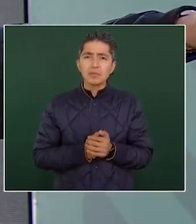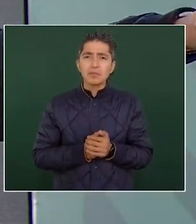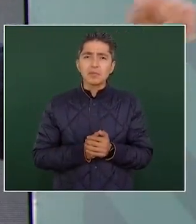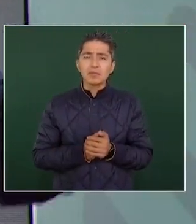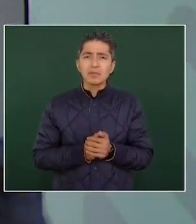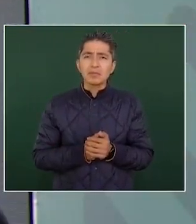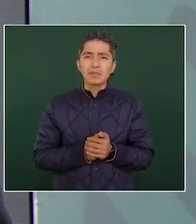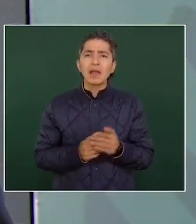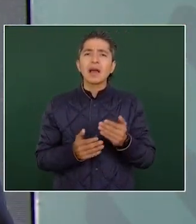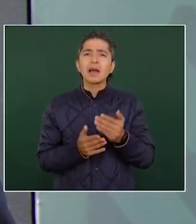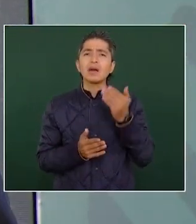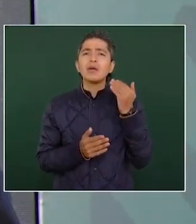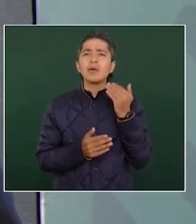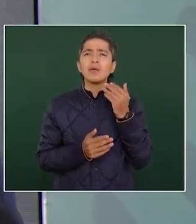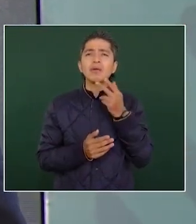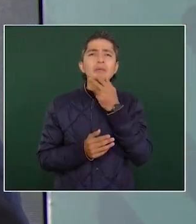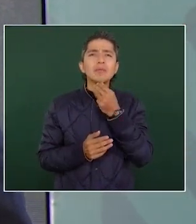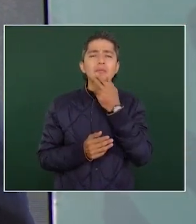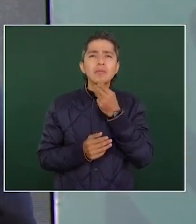anterior,